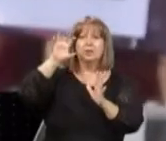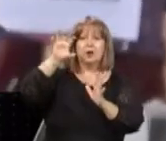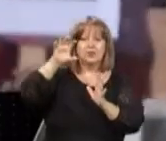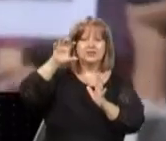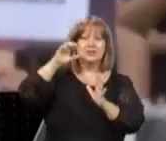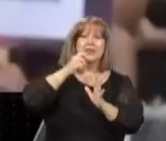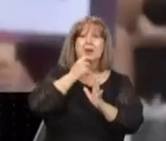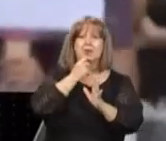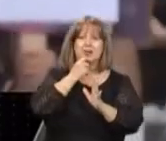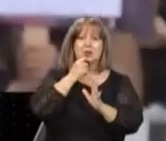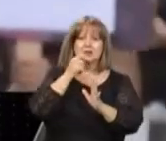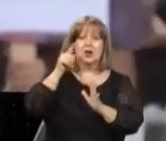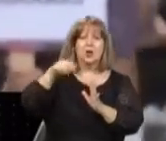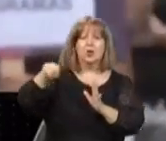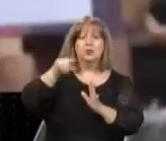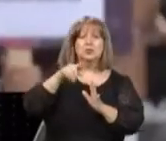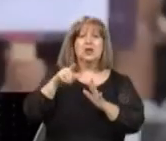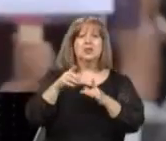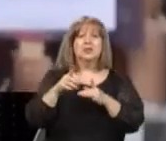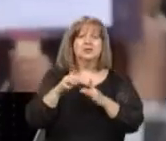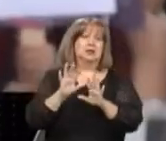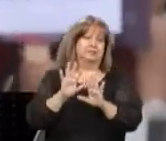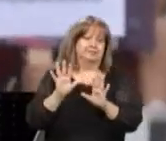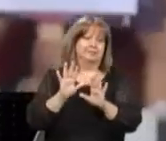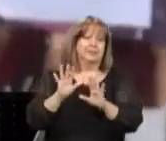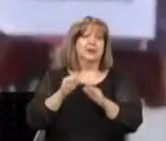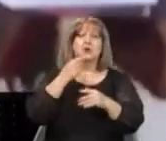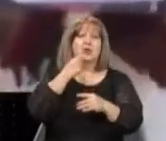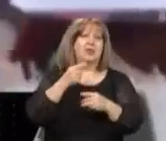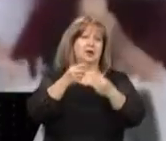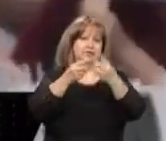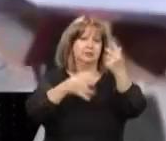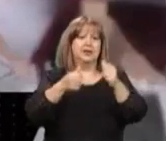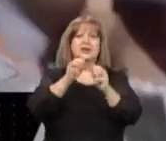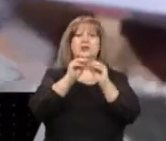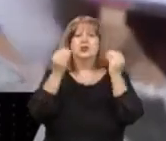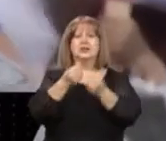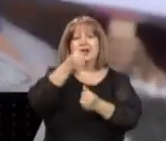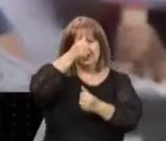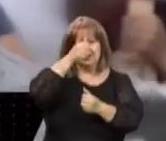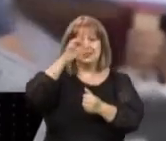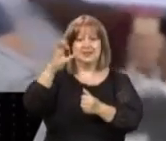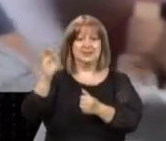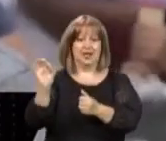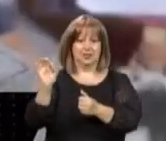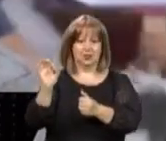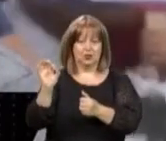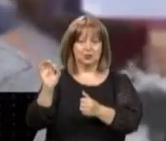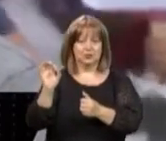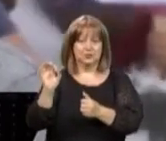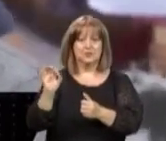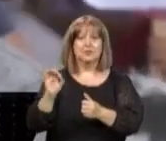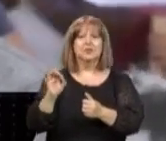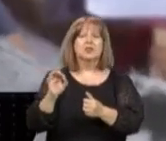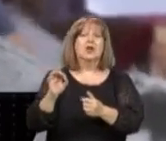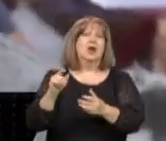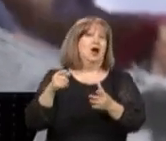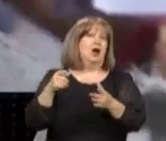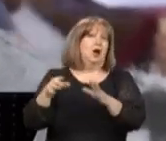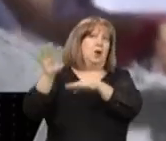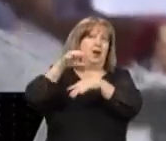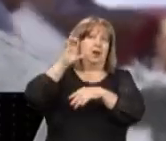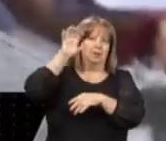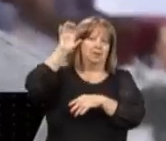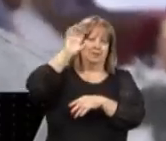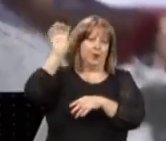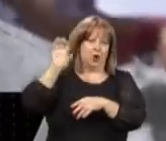ustedes para Unidad Piquetera que tienen contados son 600. Son 600 efectivamente, por eso que estamos impulsando esta jornada de lucha nacional. Pero no